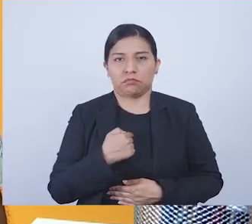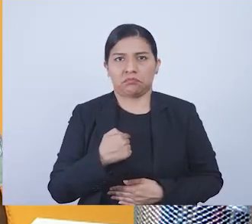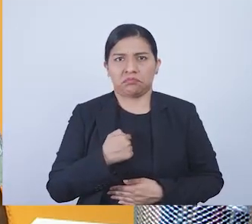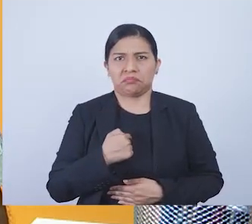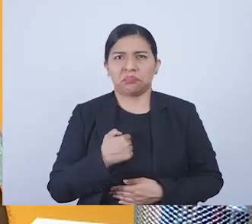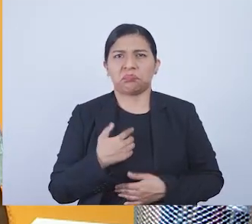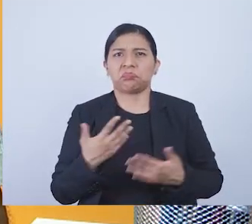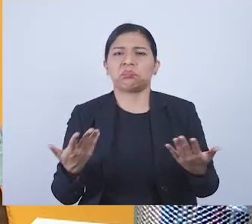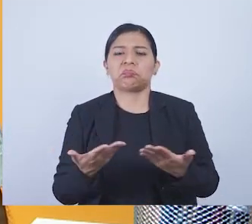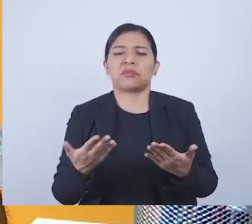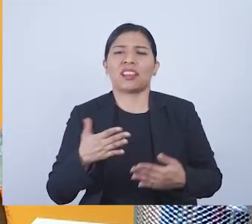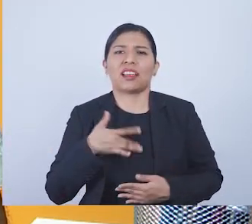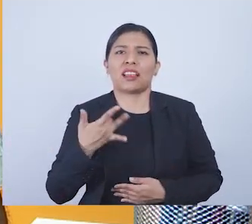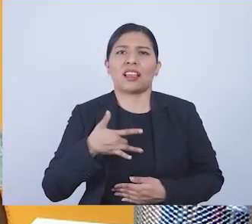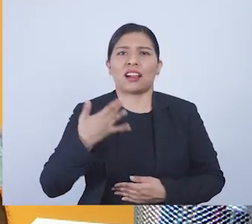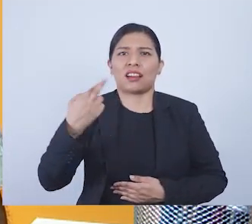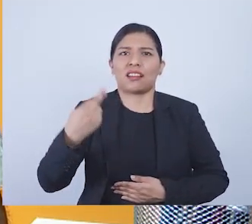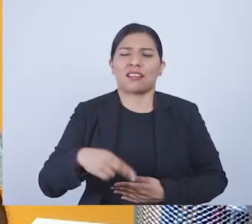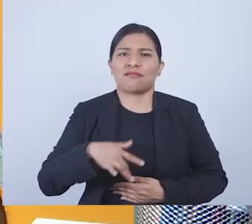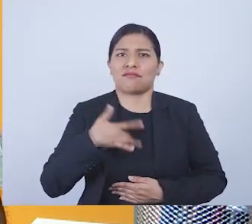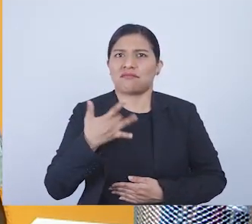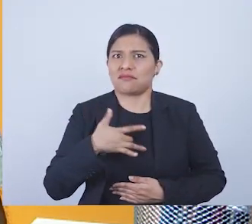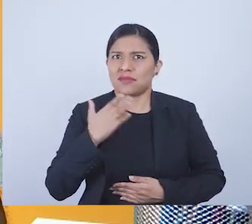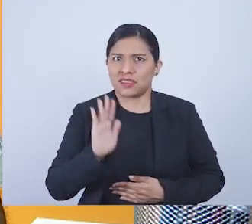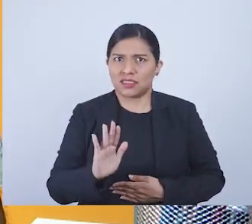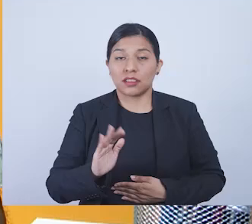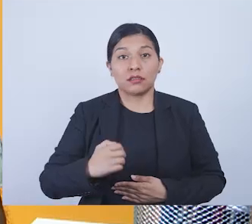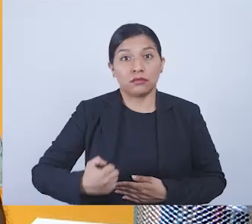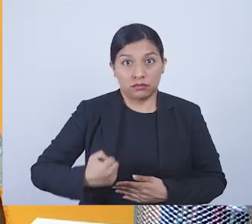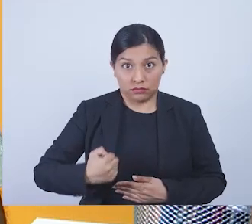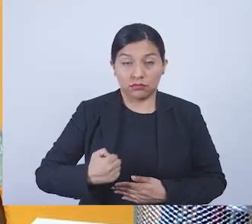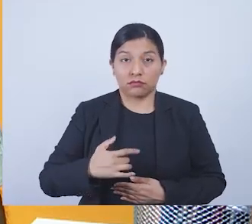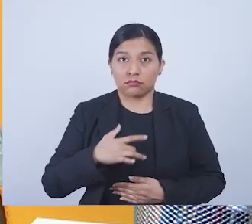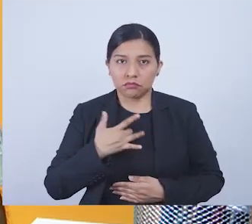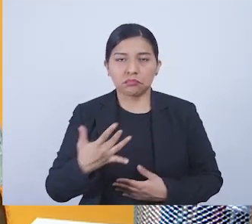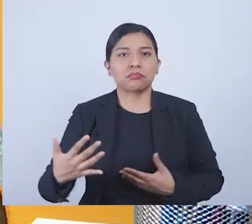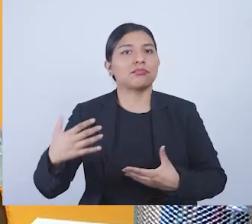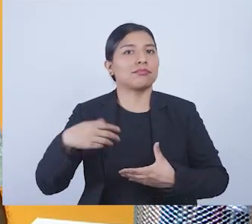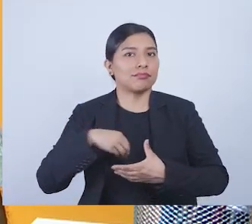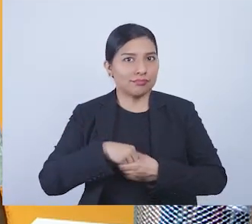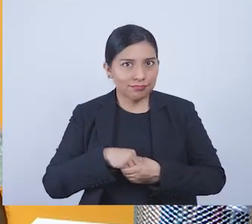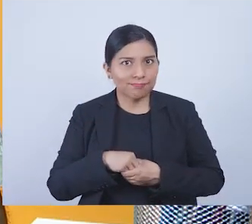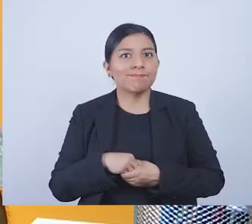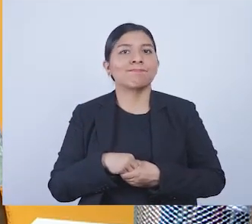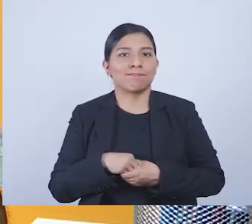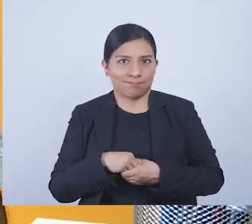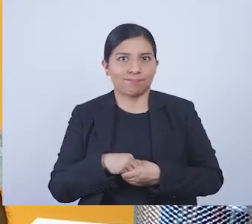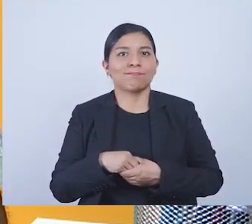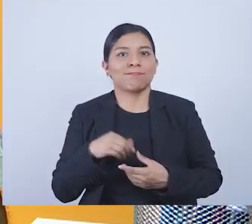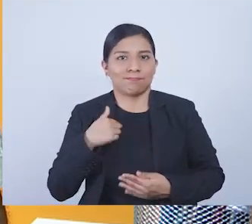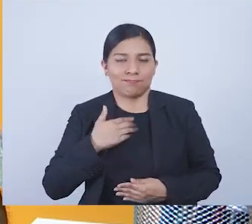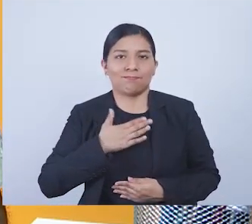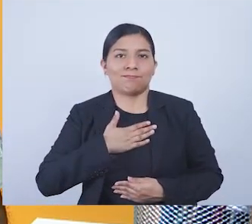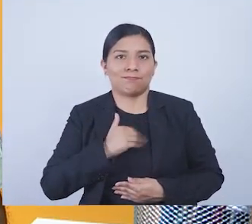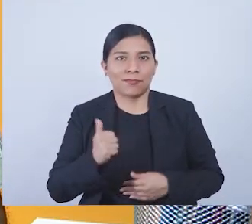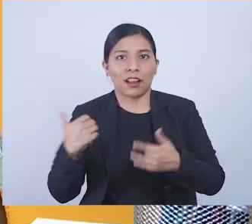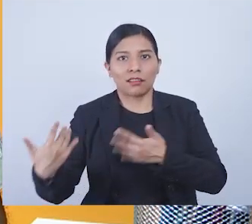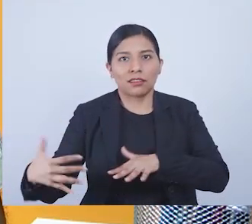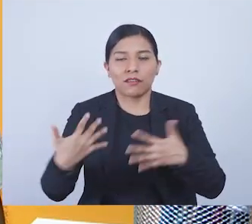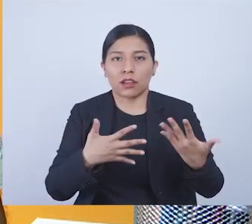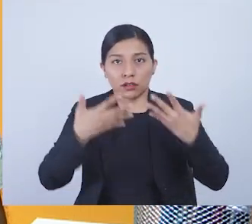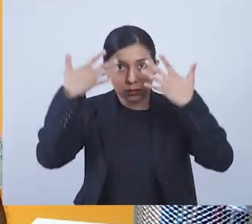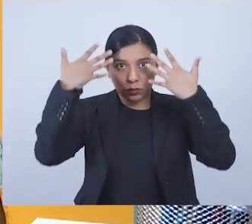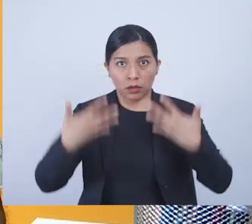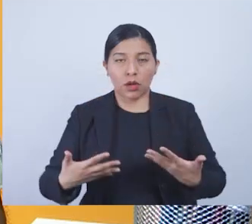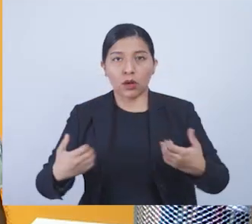realidad. Y ahí es donde el estudiante que valora el aprecio de la incidencia de la actividad física en